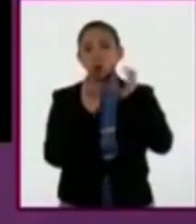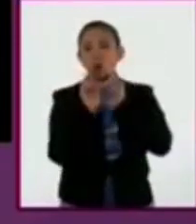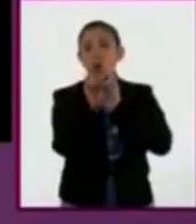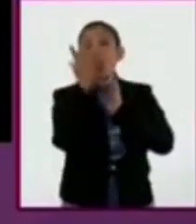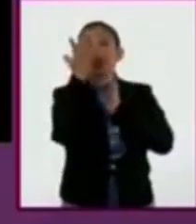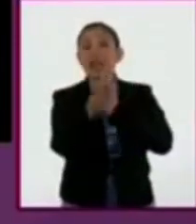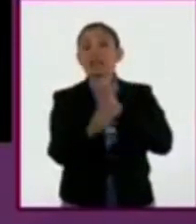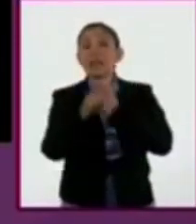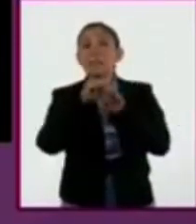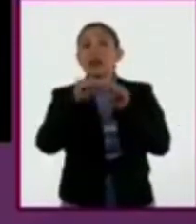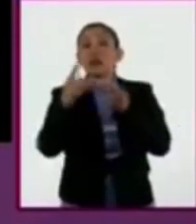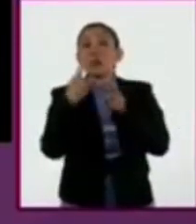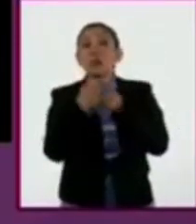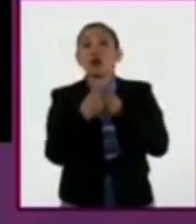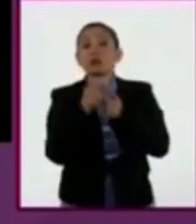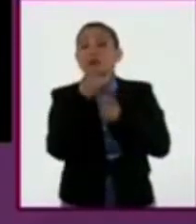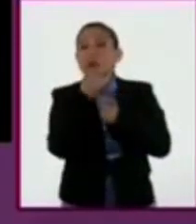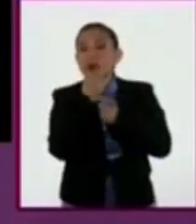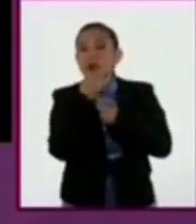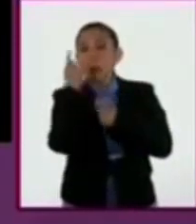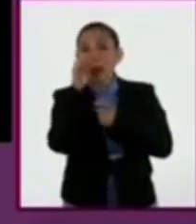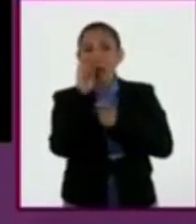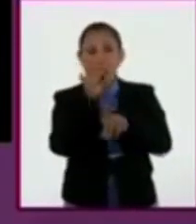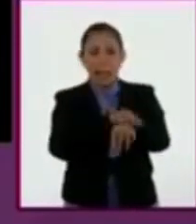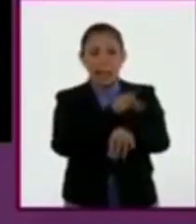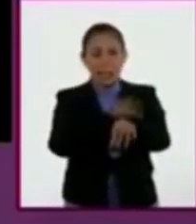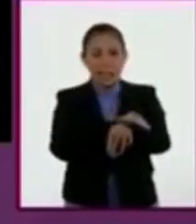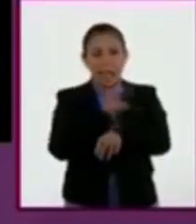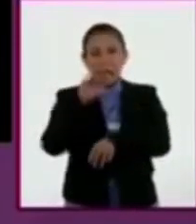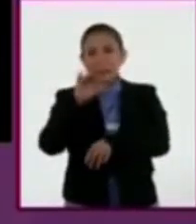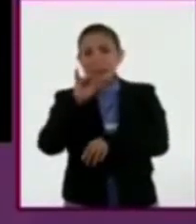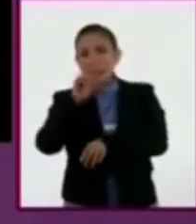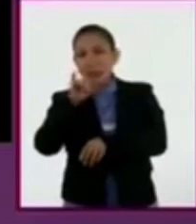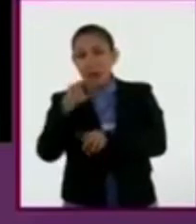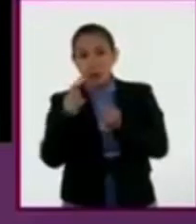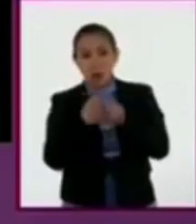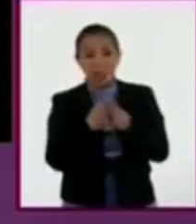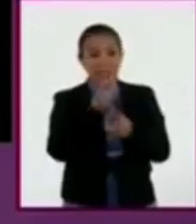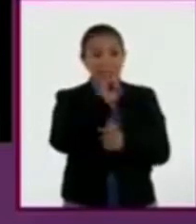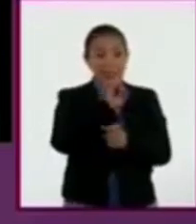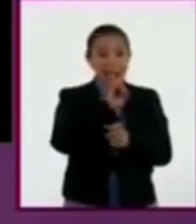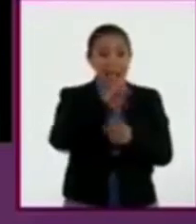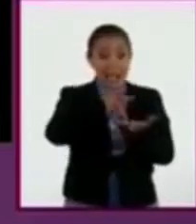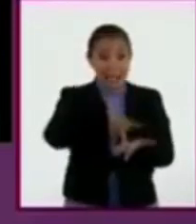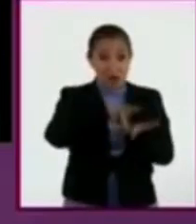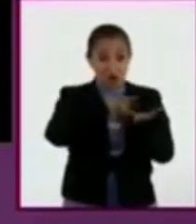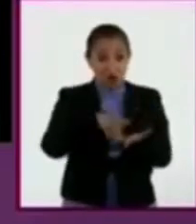10 metros por segundo. Para calcular su energía cinética, multiplicaremos